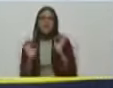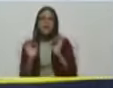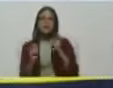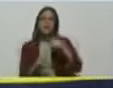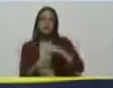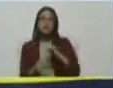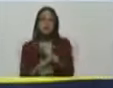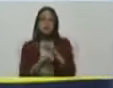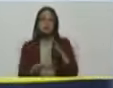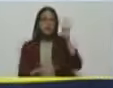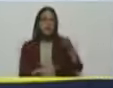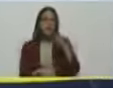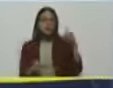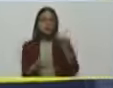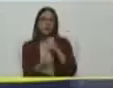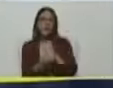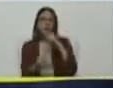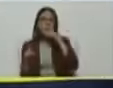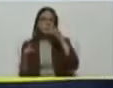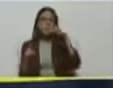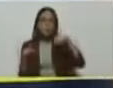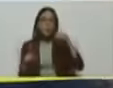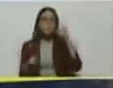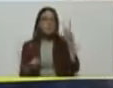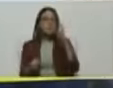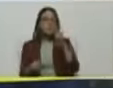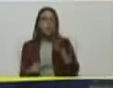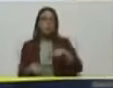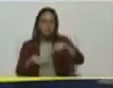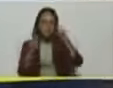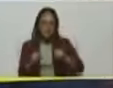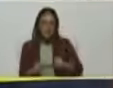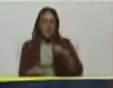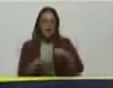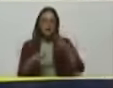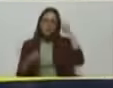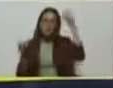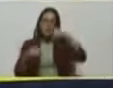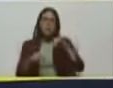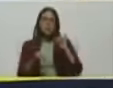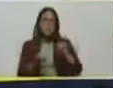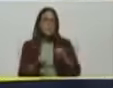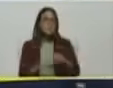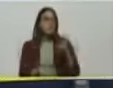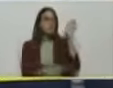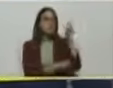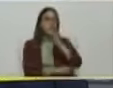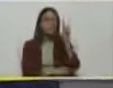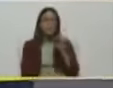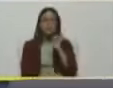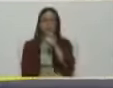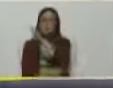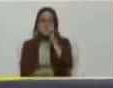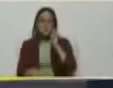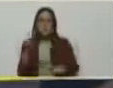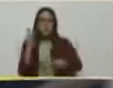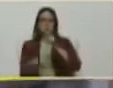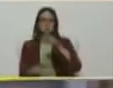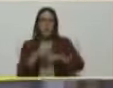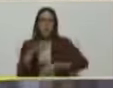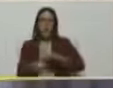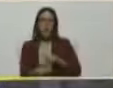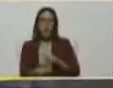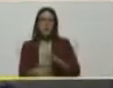trabajo del presidente Nicolás Maduro hoy 24 de julio con la firma de documentos y acuerdos entre la República Bolivariana de Venezuela y la República de Trinidad y Tobago